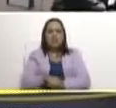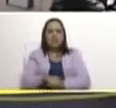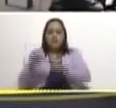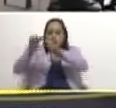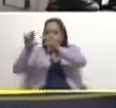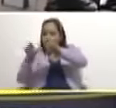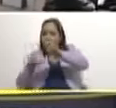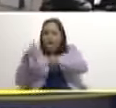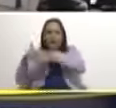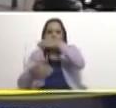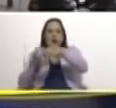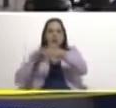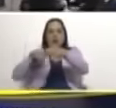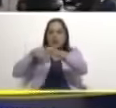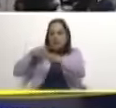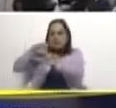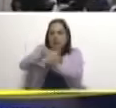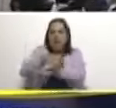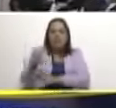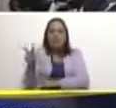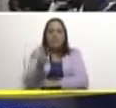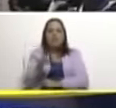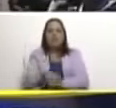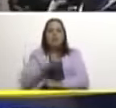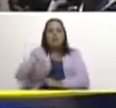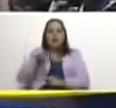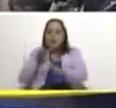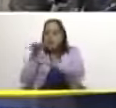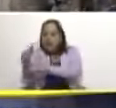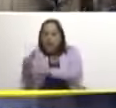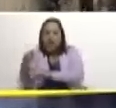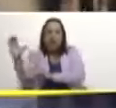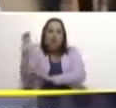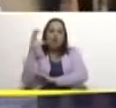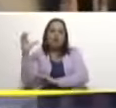para entrarle a Venezuela, para entrarle a Colombia.